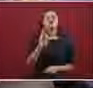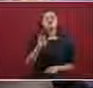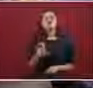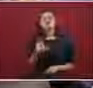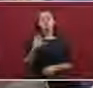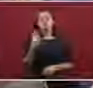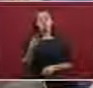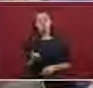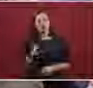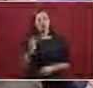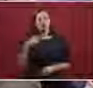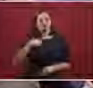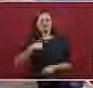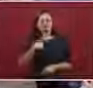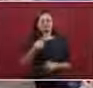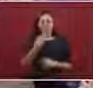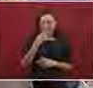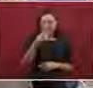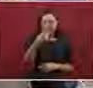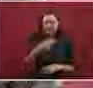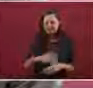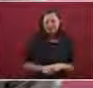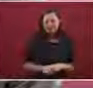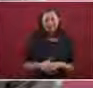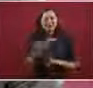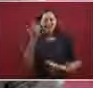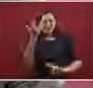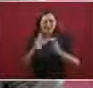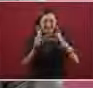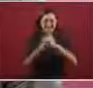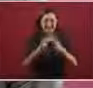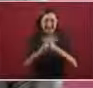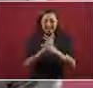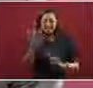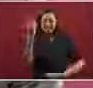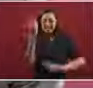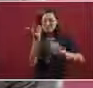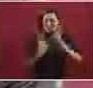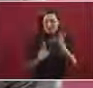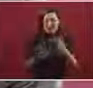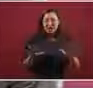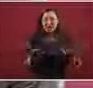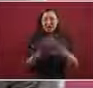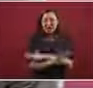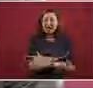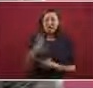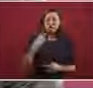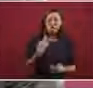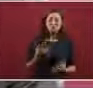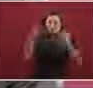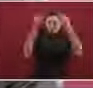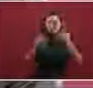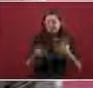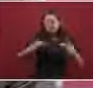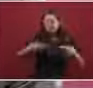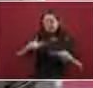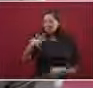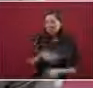llevar a cabo un cambio político para establecer una auténtica democracia.